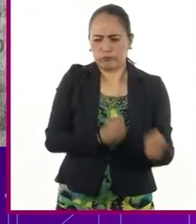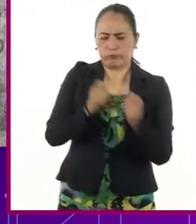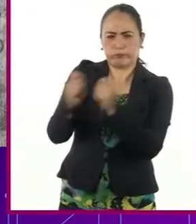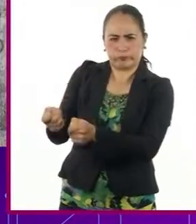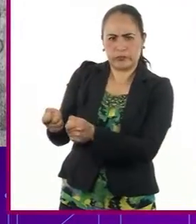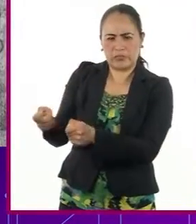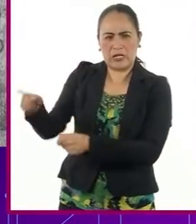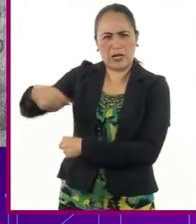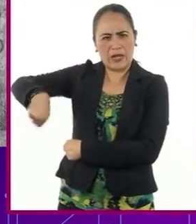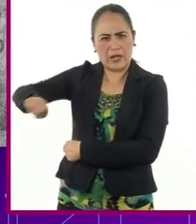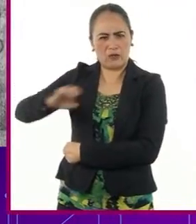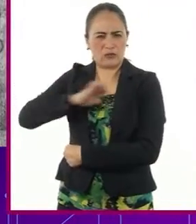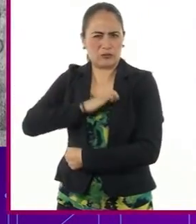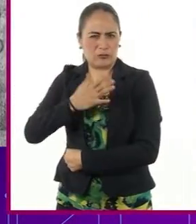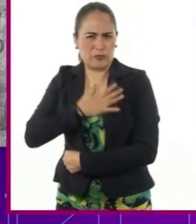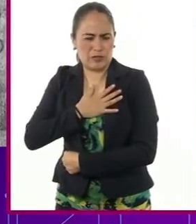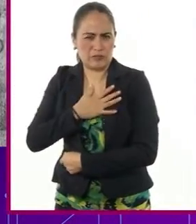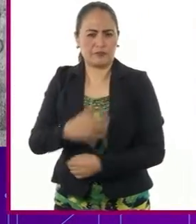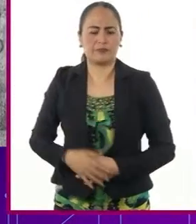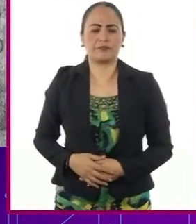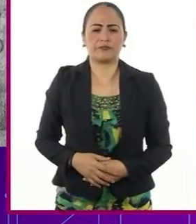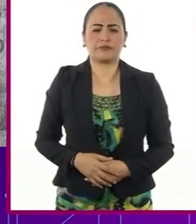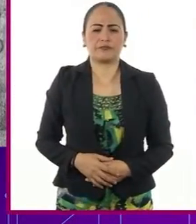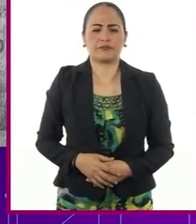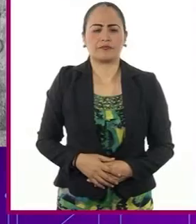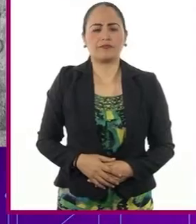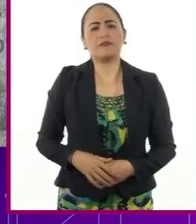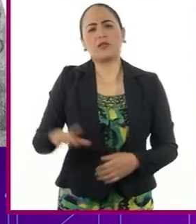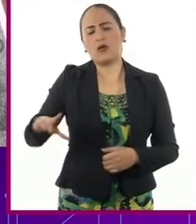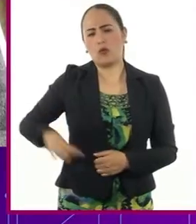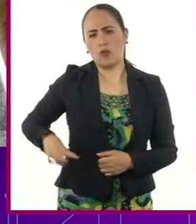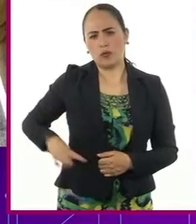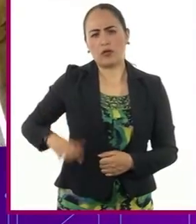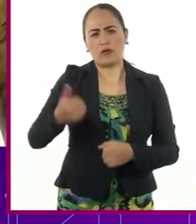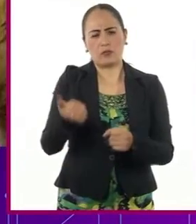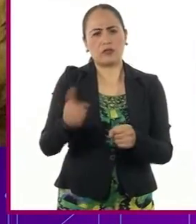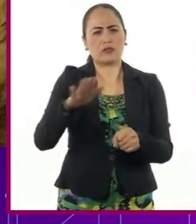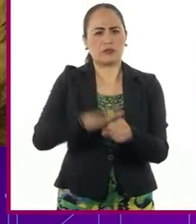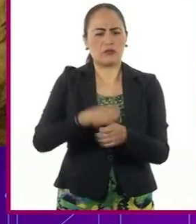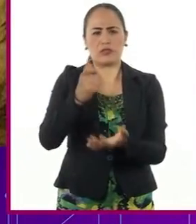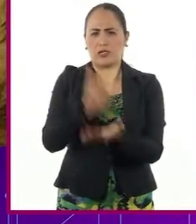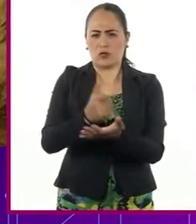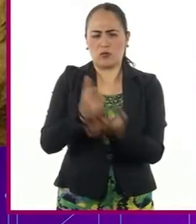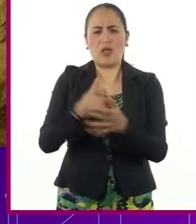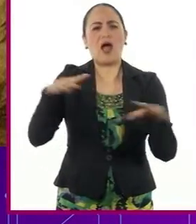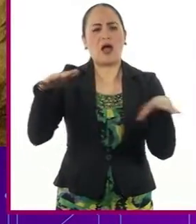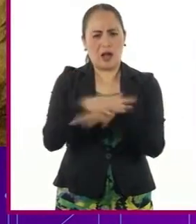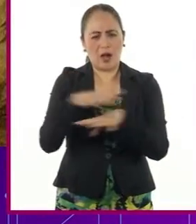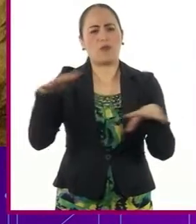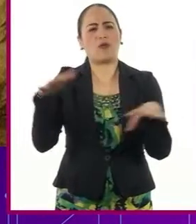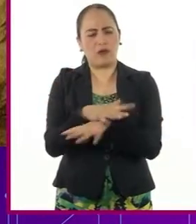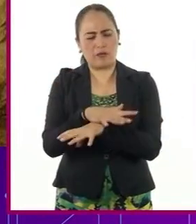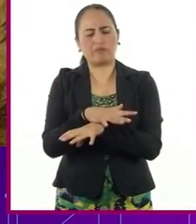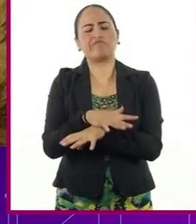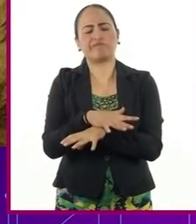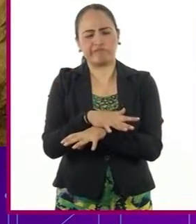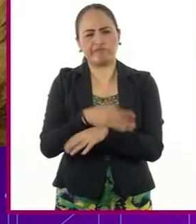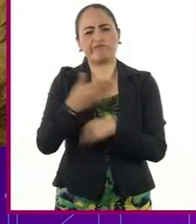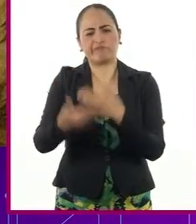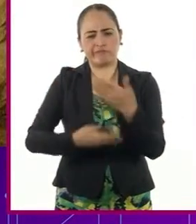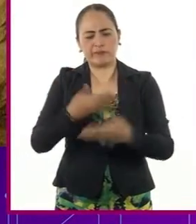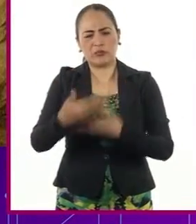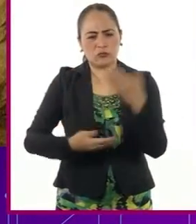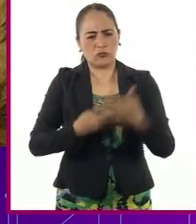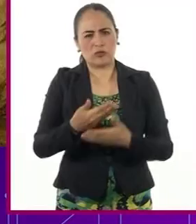Los cambios en las formas de gobierno, administración y economía repercutieron, sin duda, en